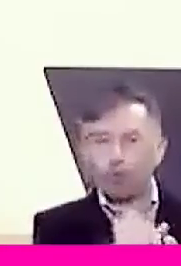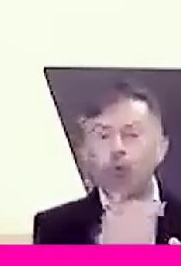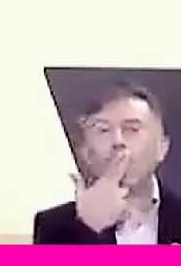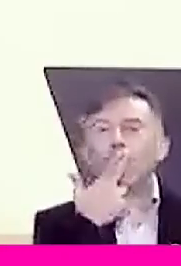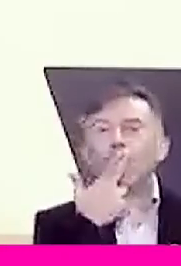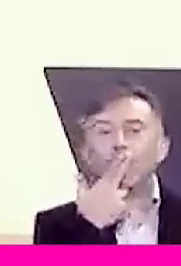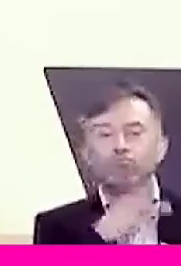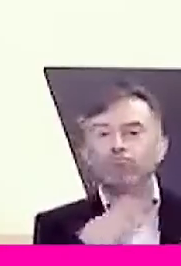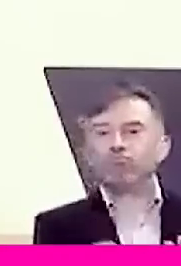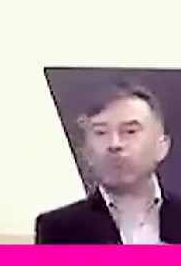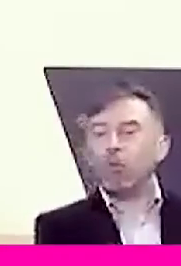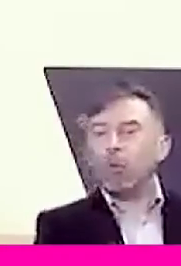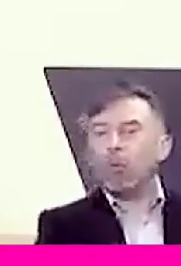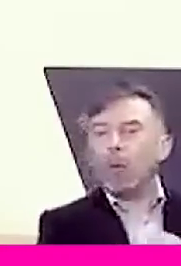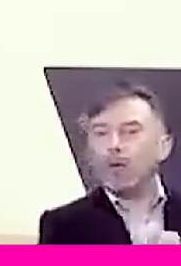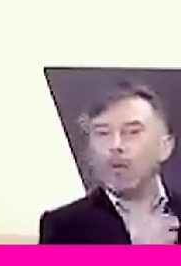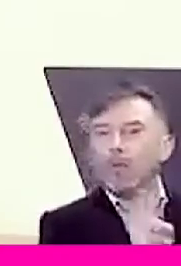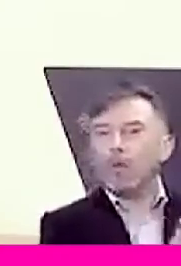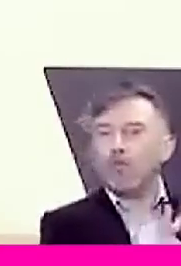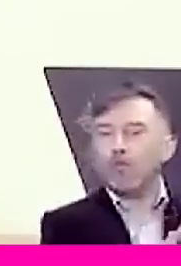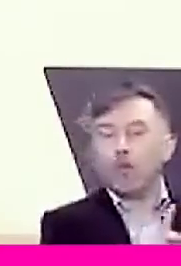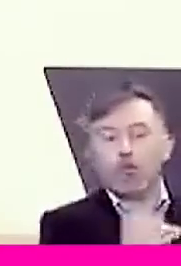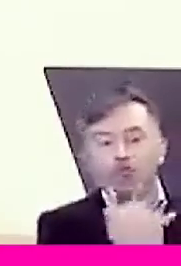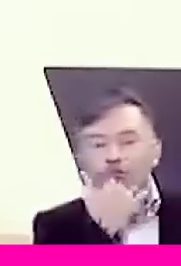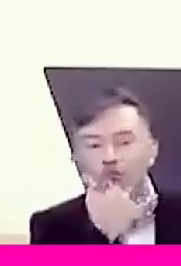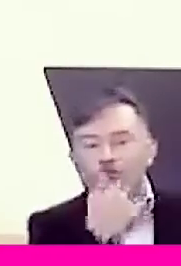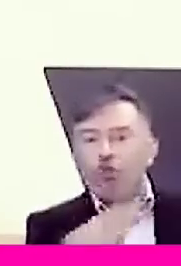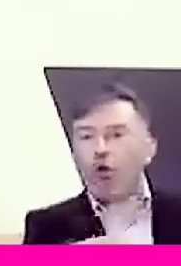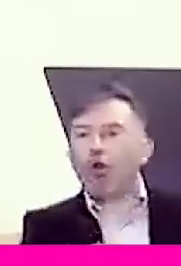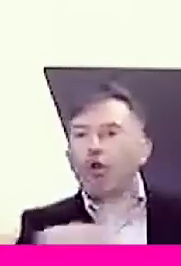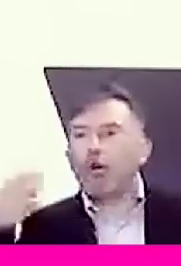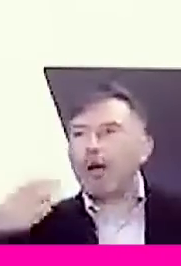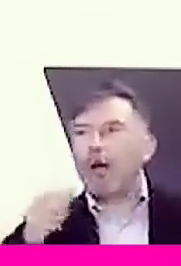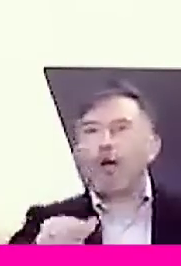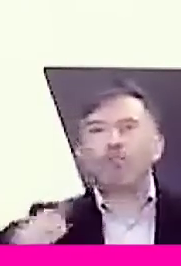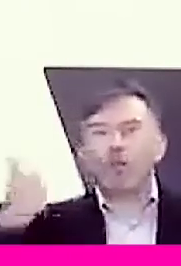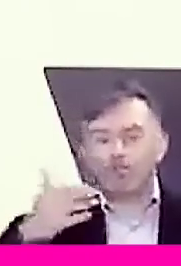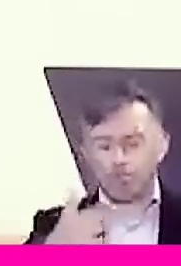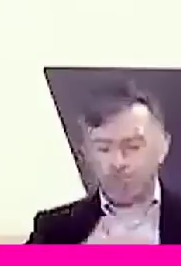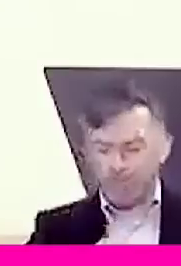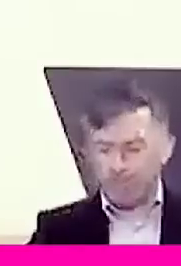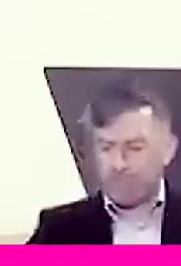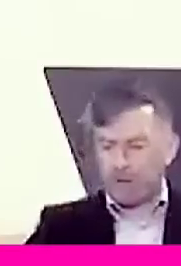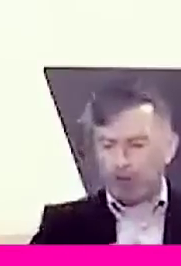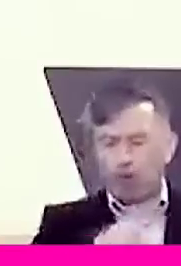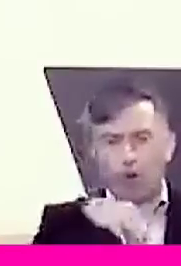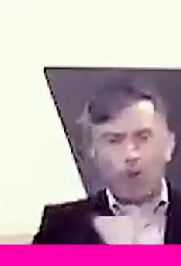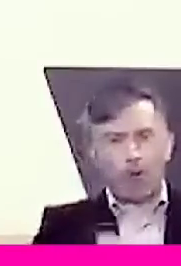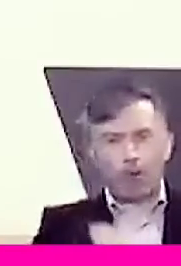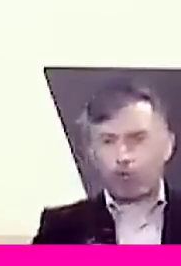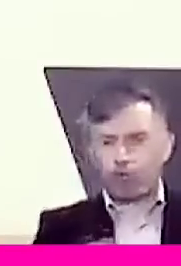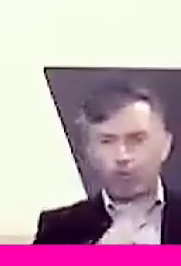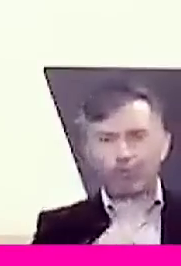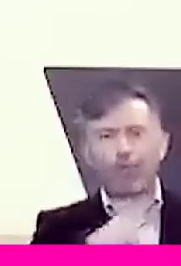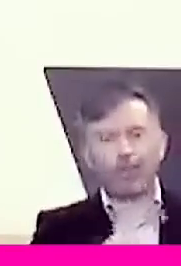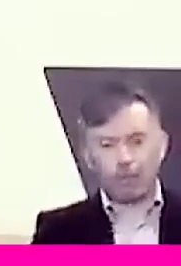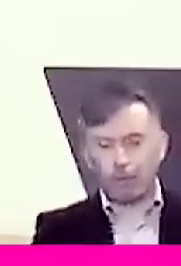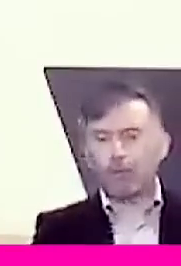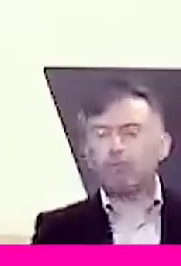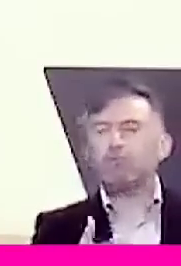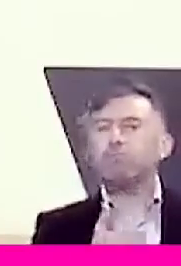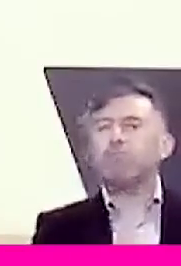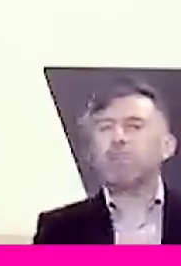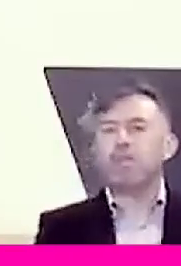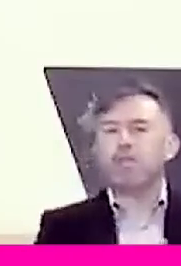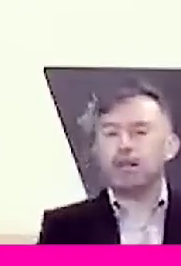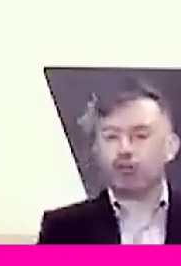y resguardados sin riesgo de ser usados para otros fines que no sean el de ejercer nuestro derecho al voto y ayudarnos a ejercer nuestro derecho